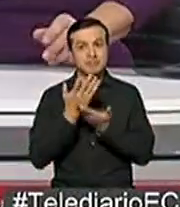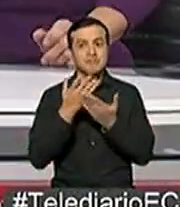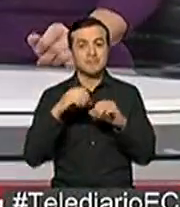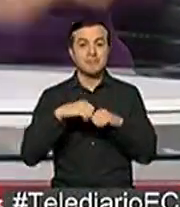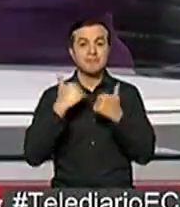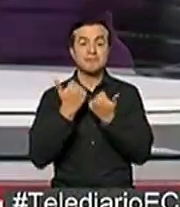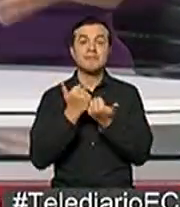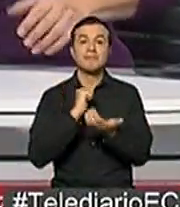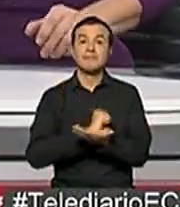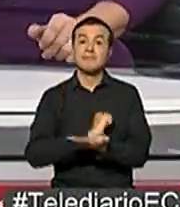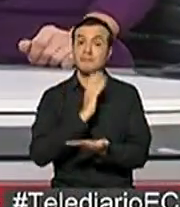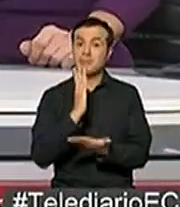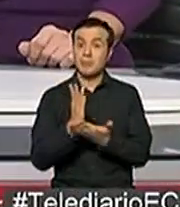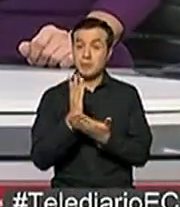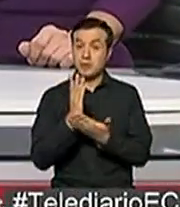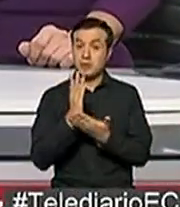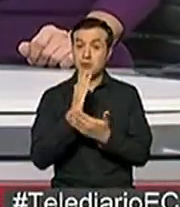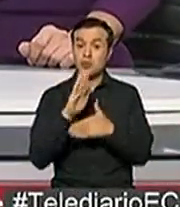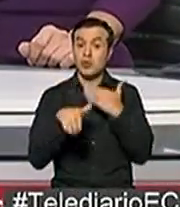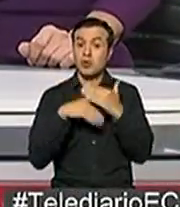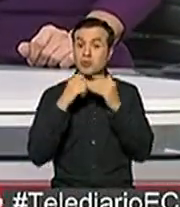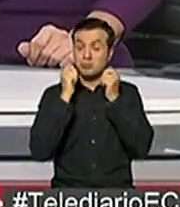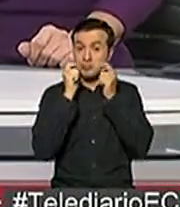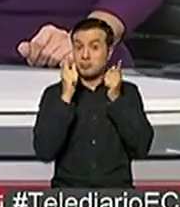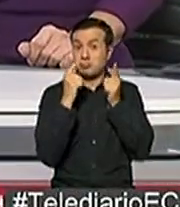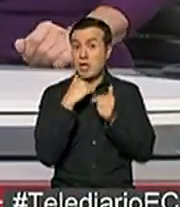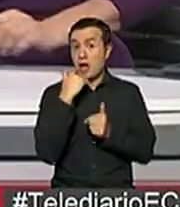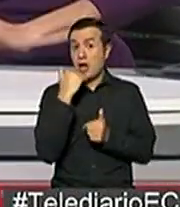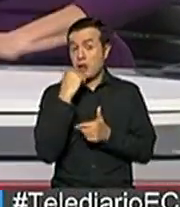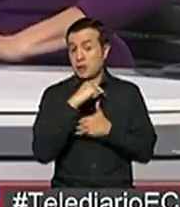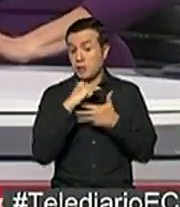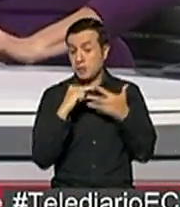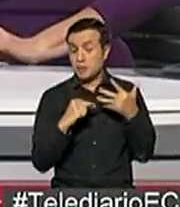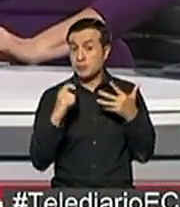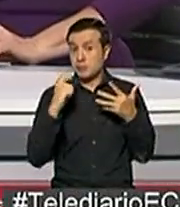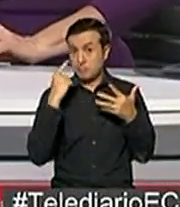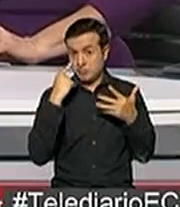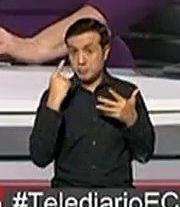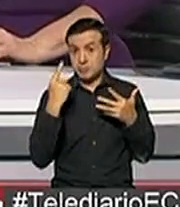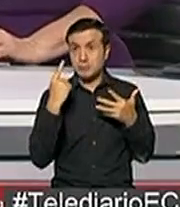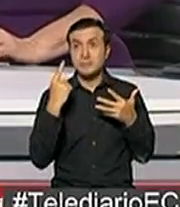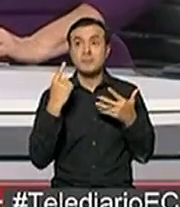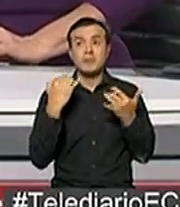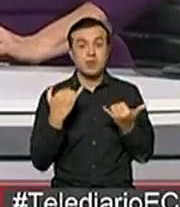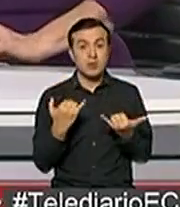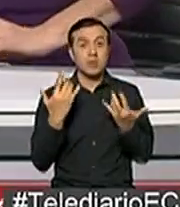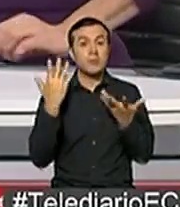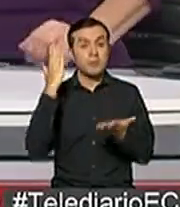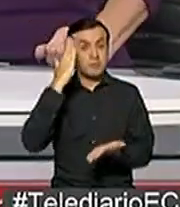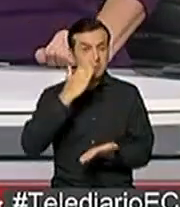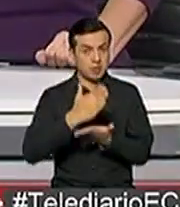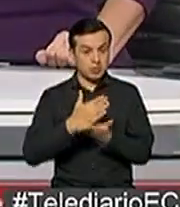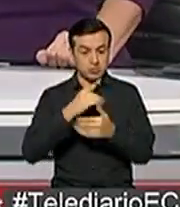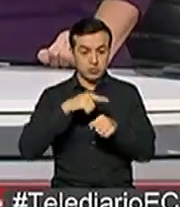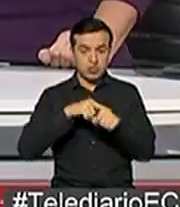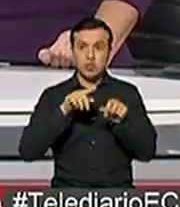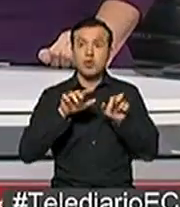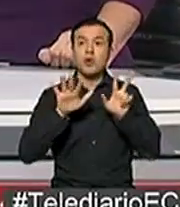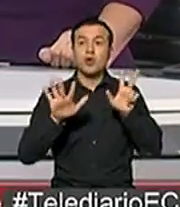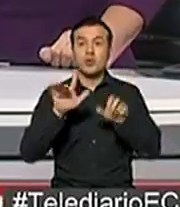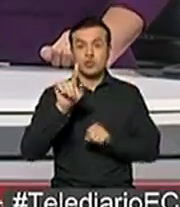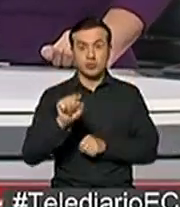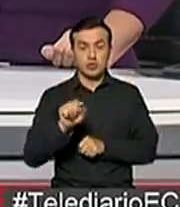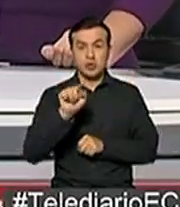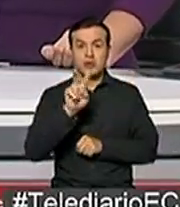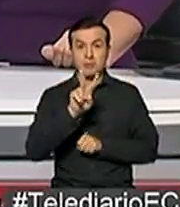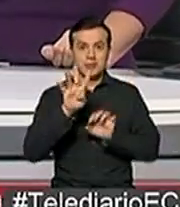la asamblea nacional estaremos dependientes de cualquier novedad que haya al respecto así es por el momento vamos a una pausa son las 20 horas 29 minutos